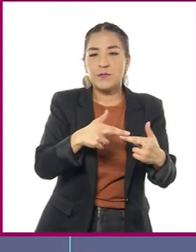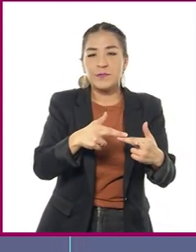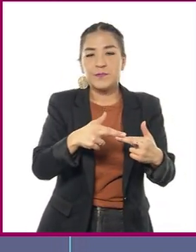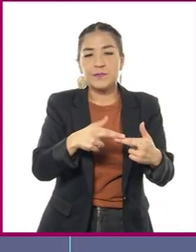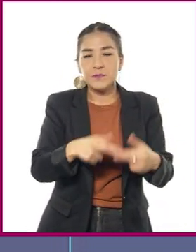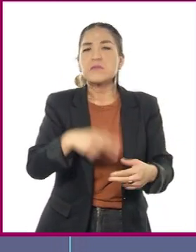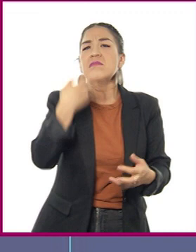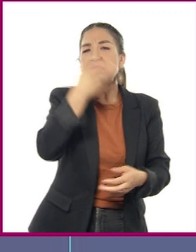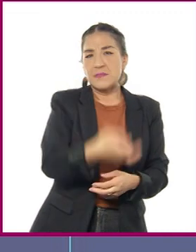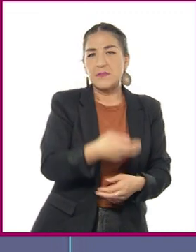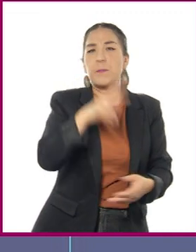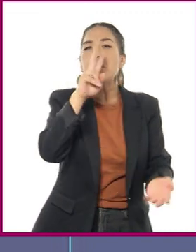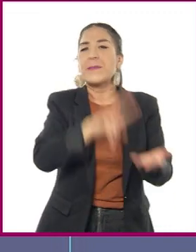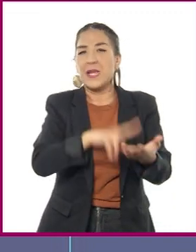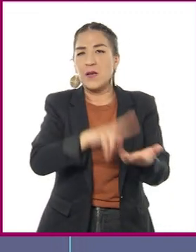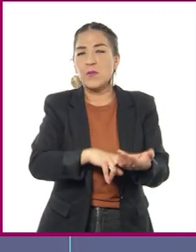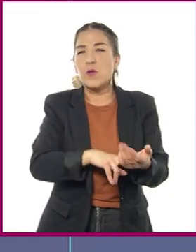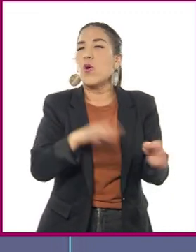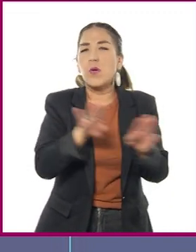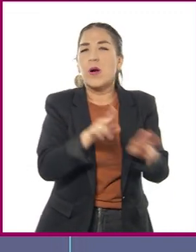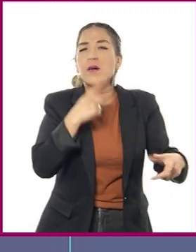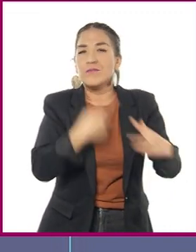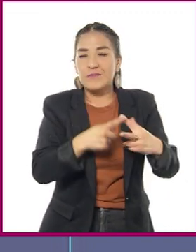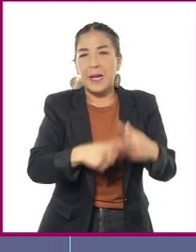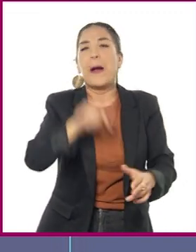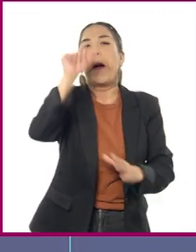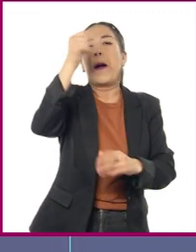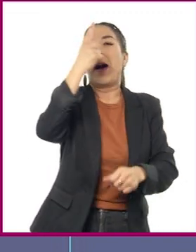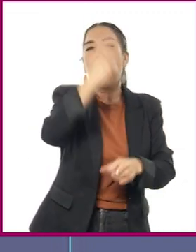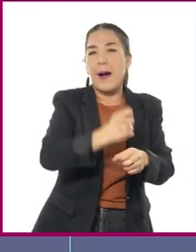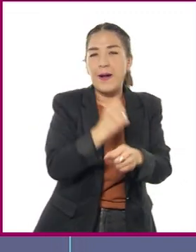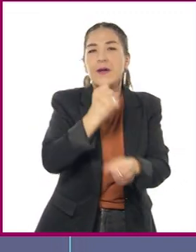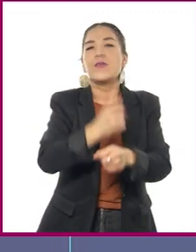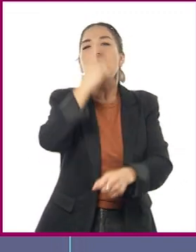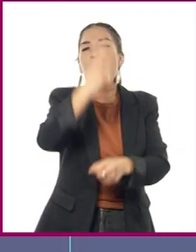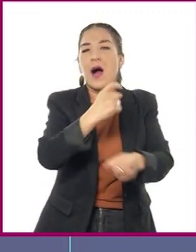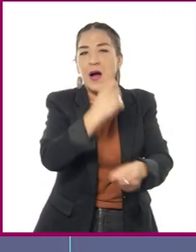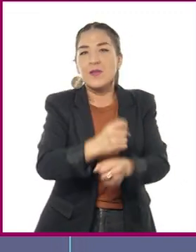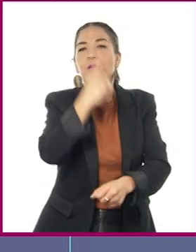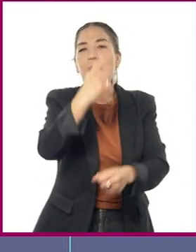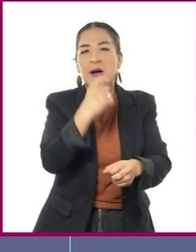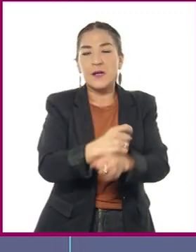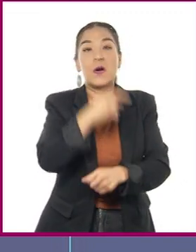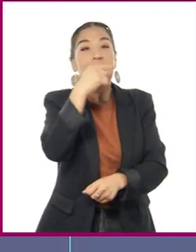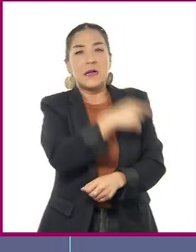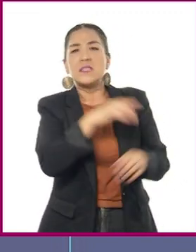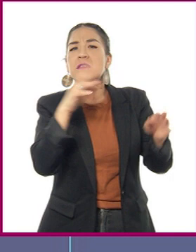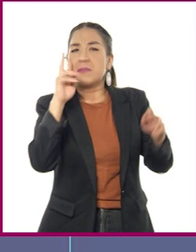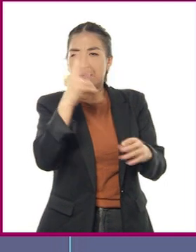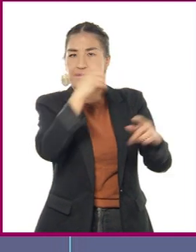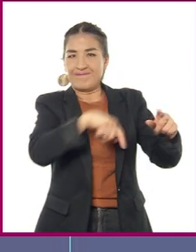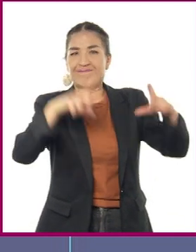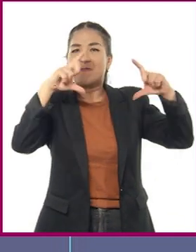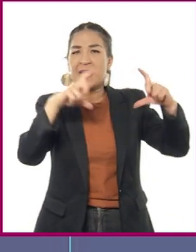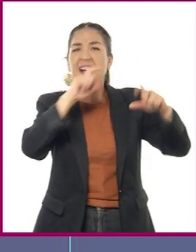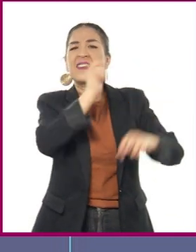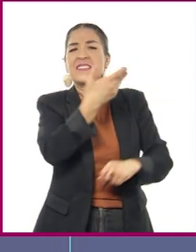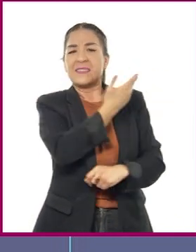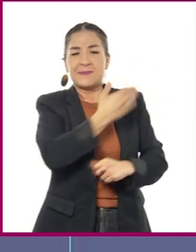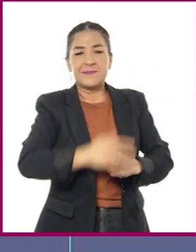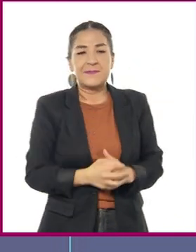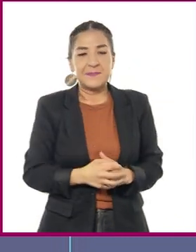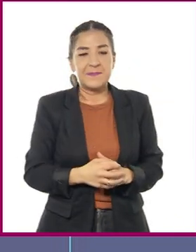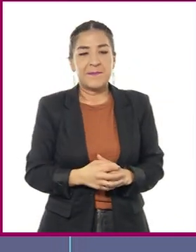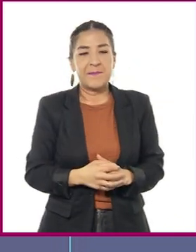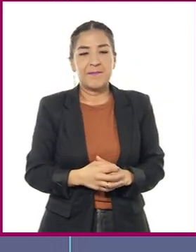general, este valor se calcula anualmente. La gráfica que aparece en pantalla muestra lo producido